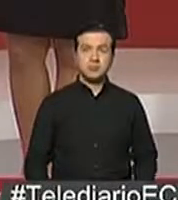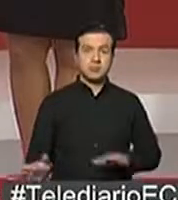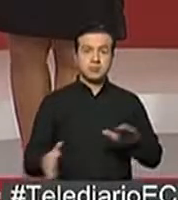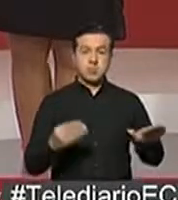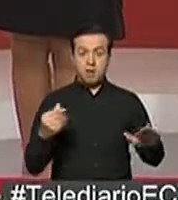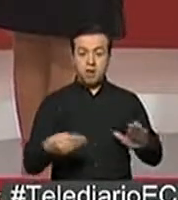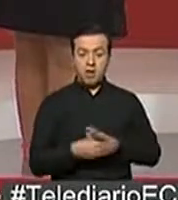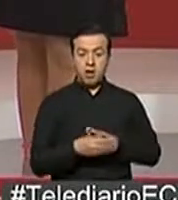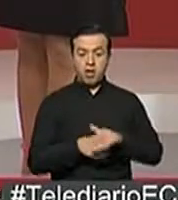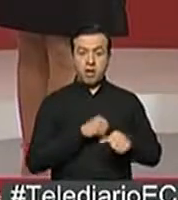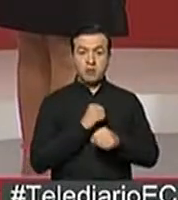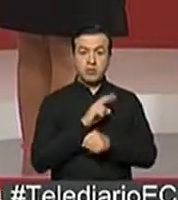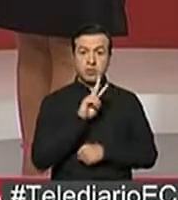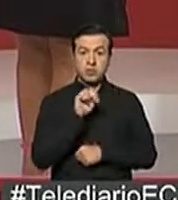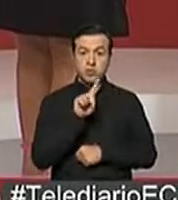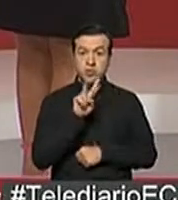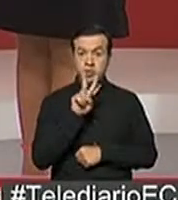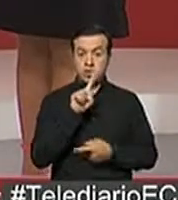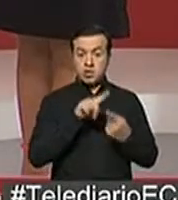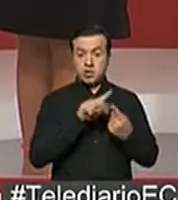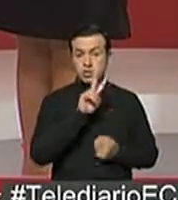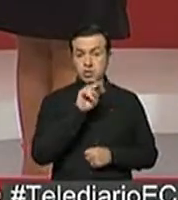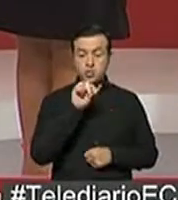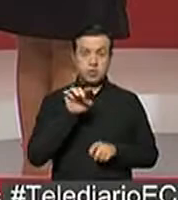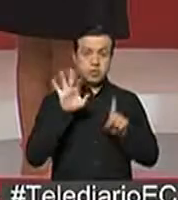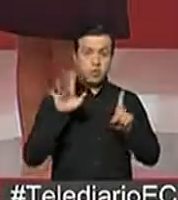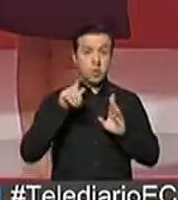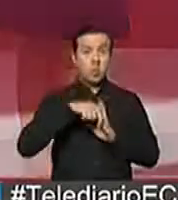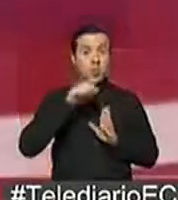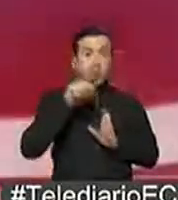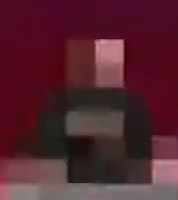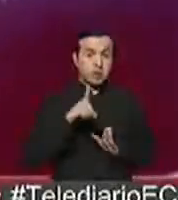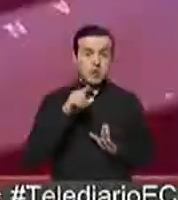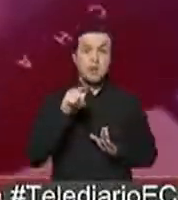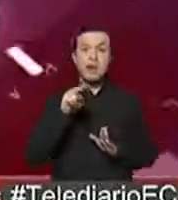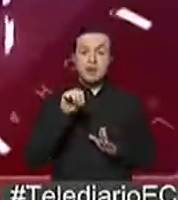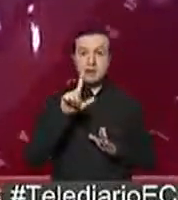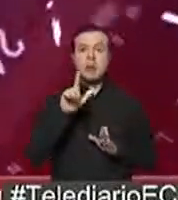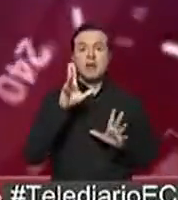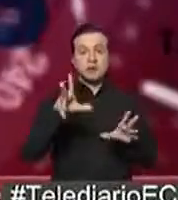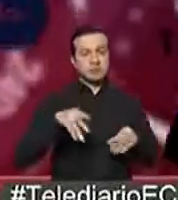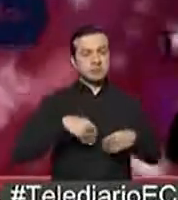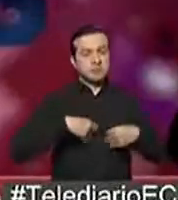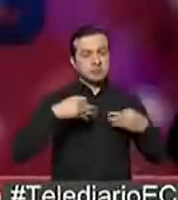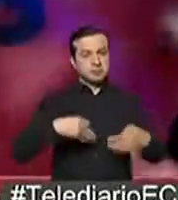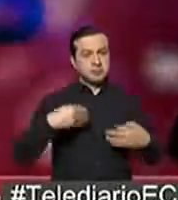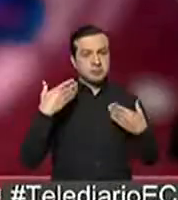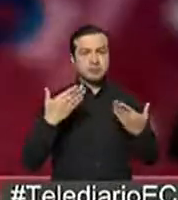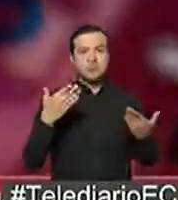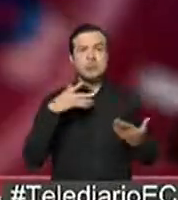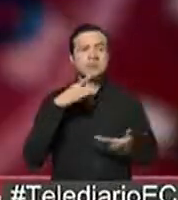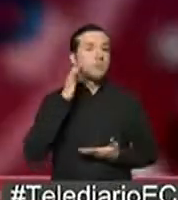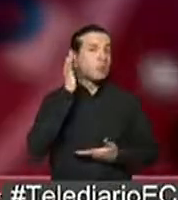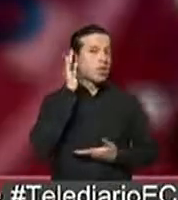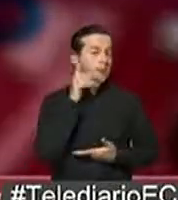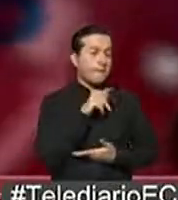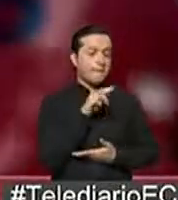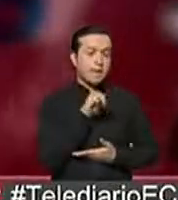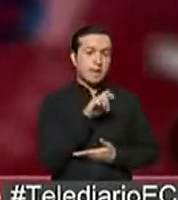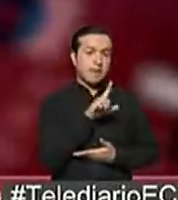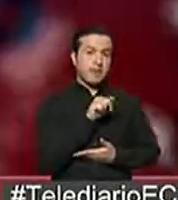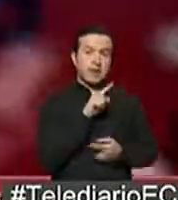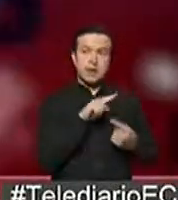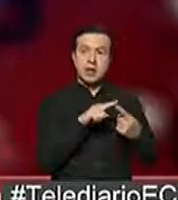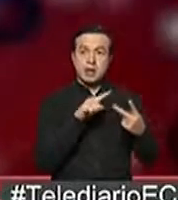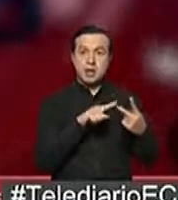Sobornos 2012-2016 les contamos que la jueza Daniela Camacho aceptó los pedidos presentados por Pamela M. y Laura T. y